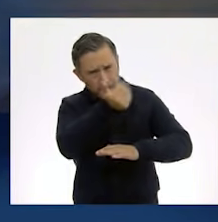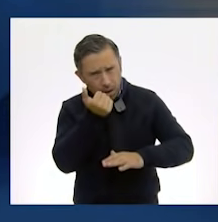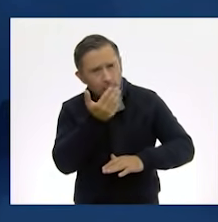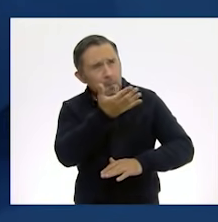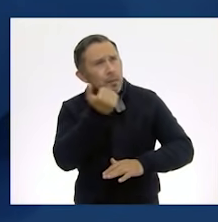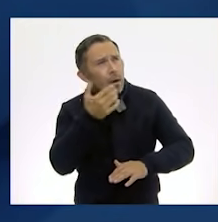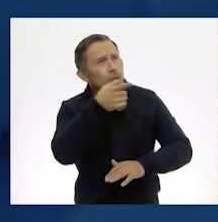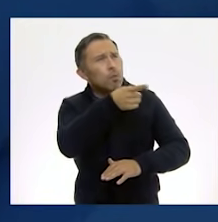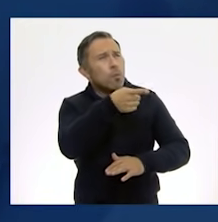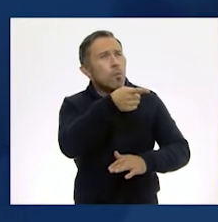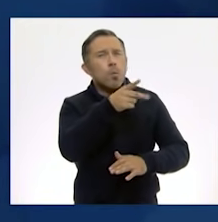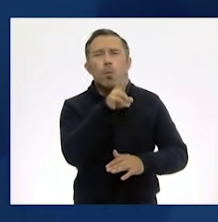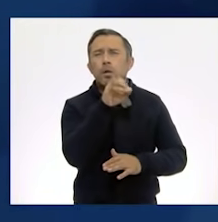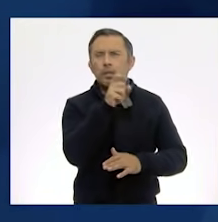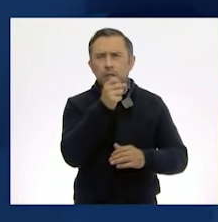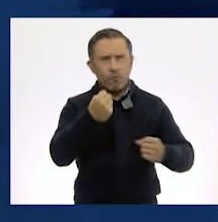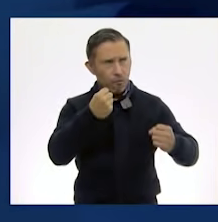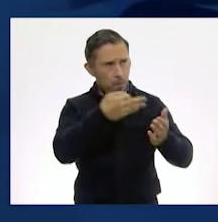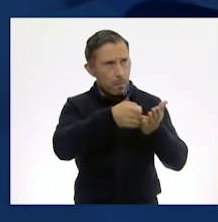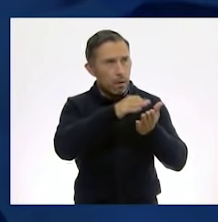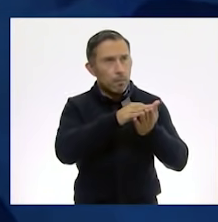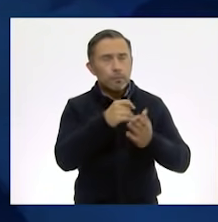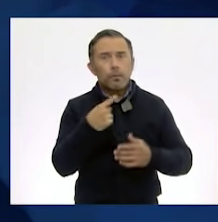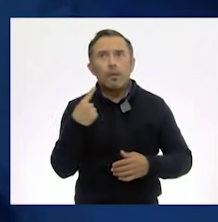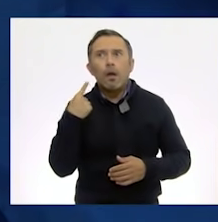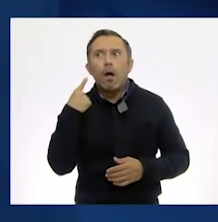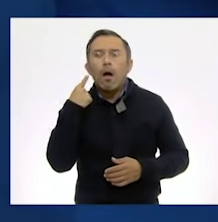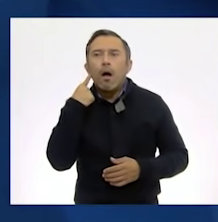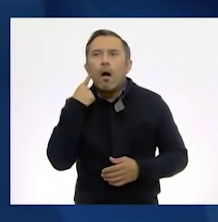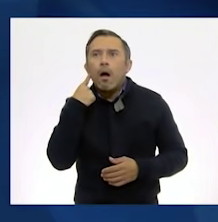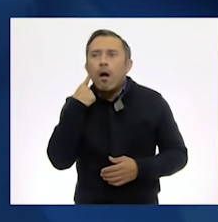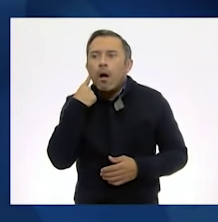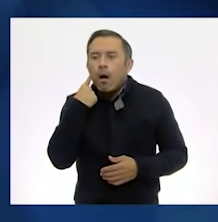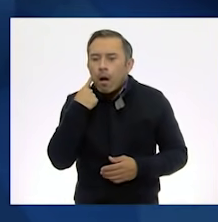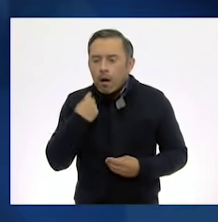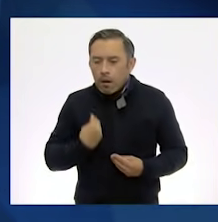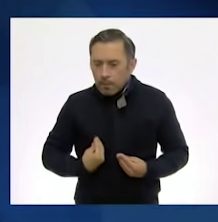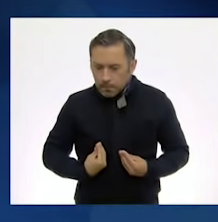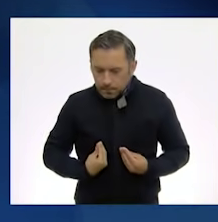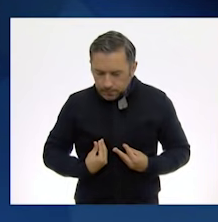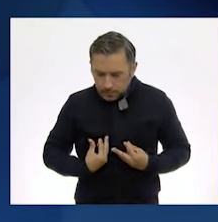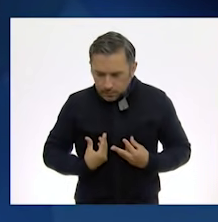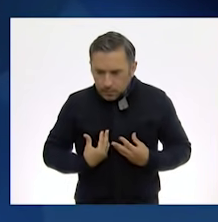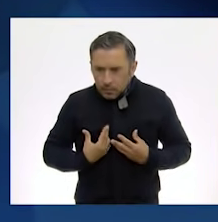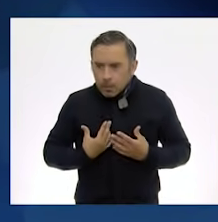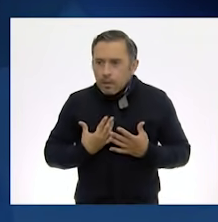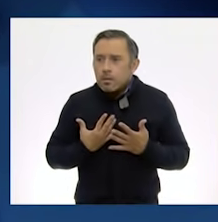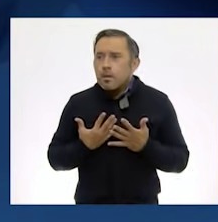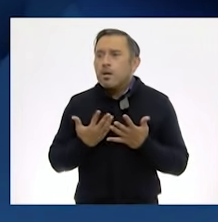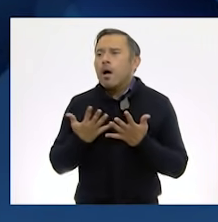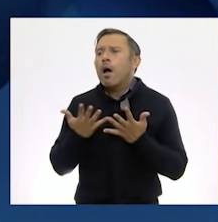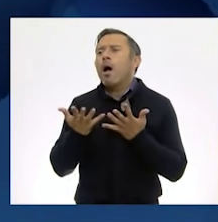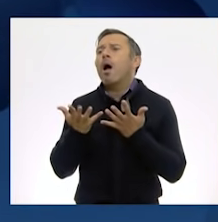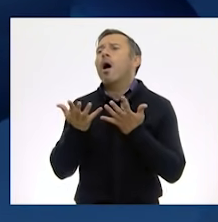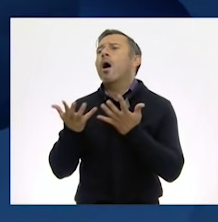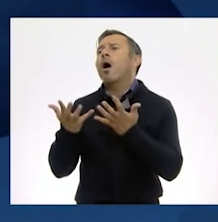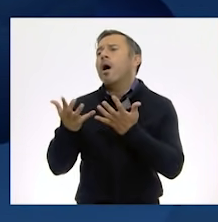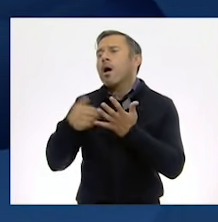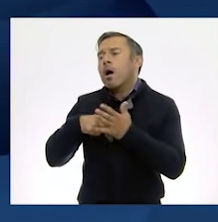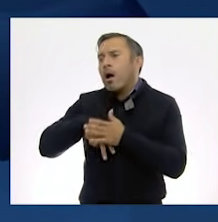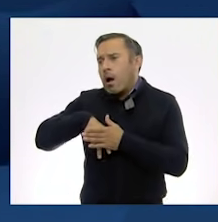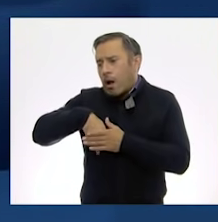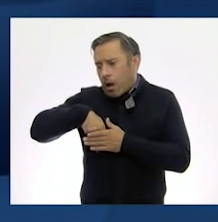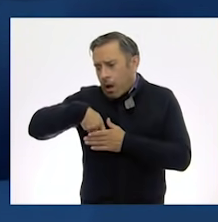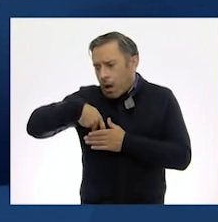Ulises. Ulises oyó y sintió que el alma quería volar hacia allá, y miró a la